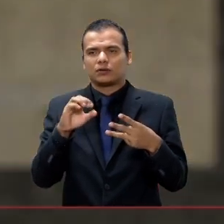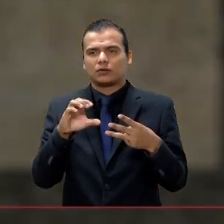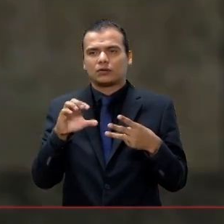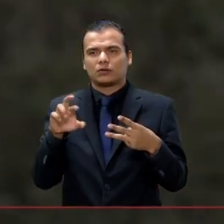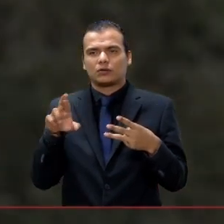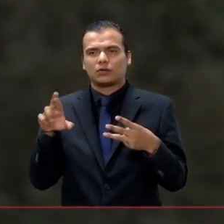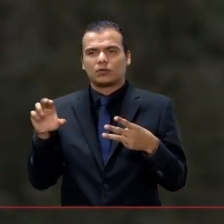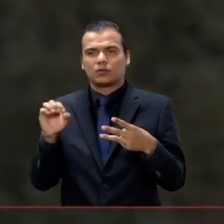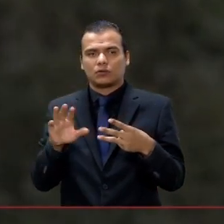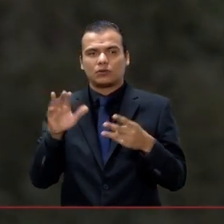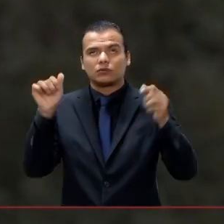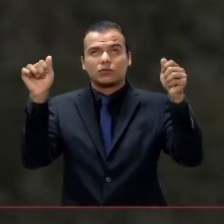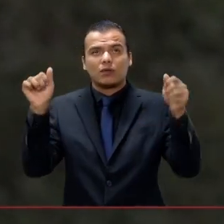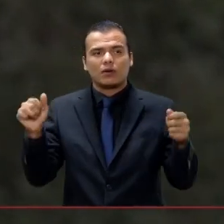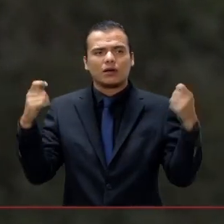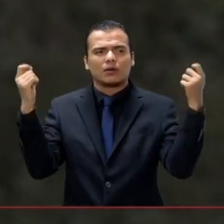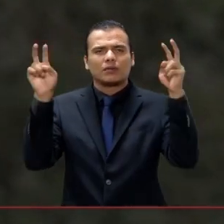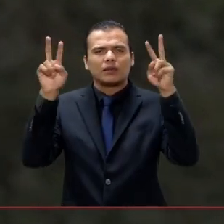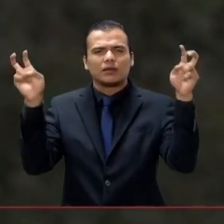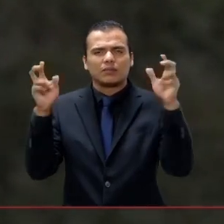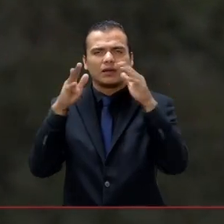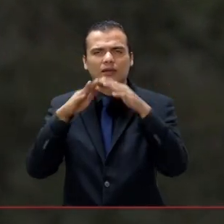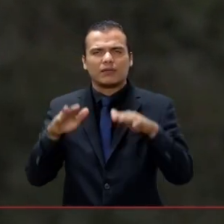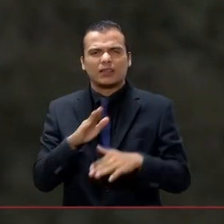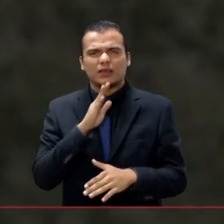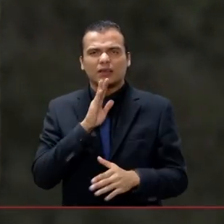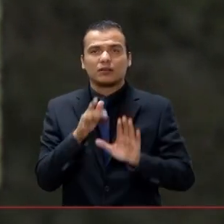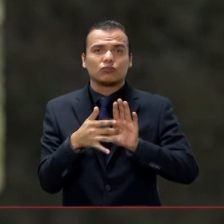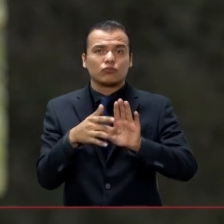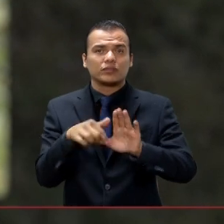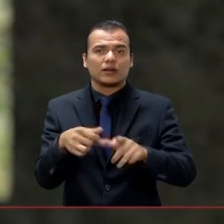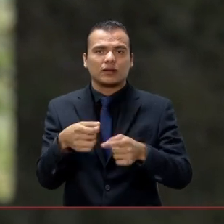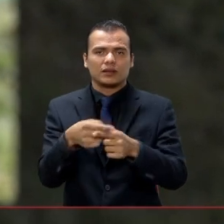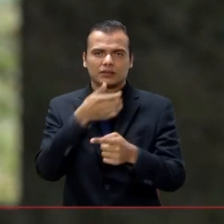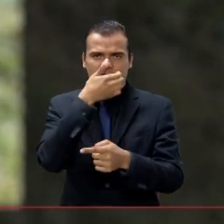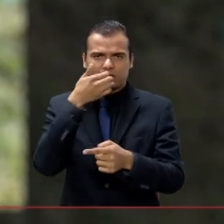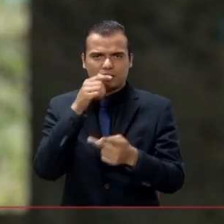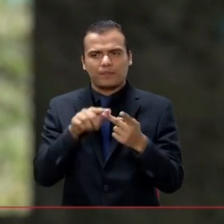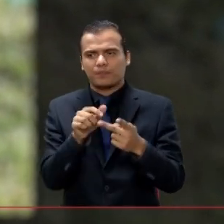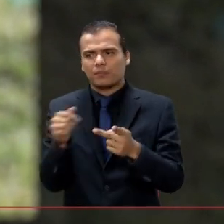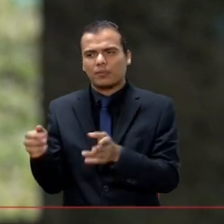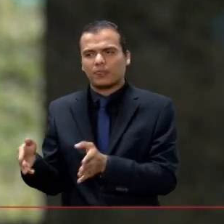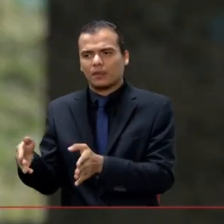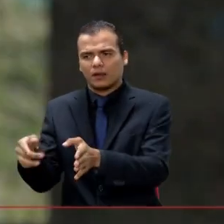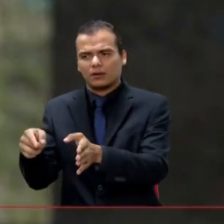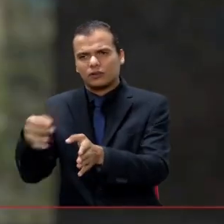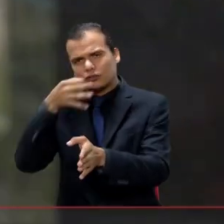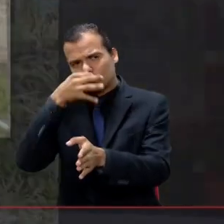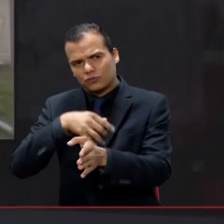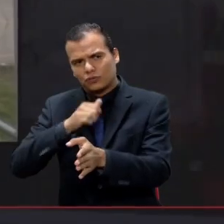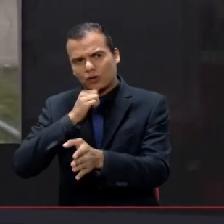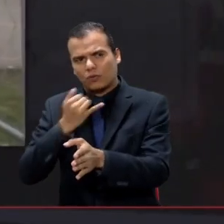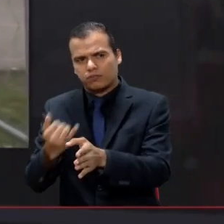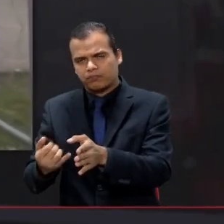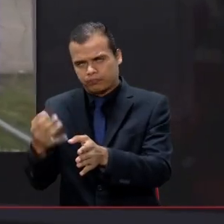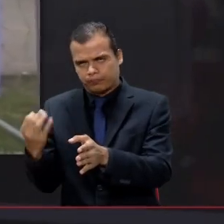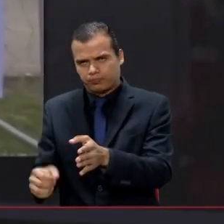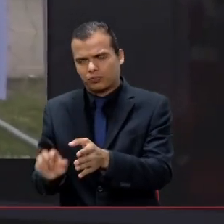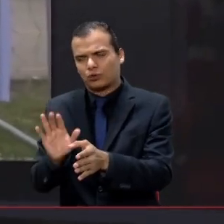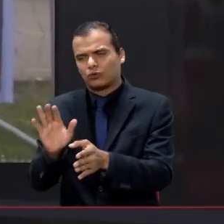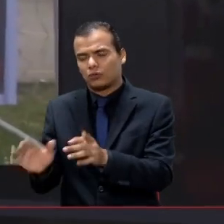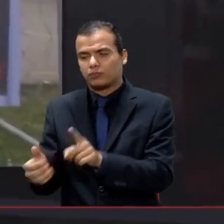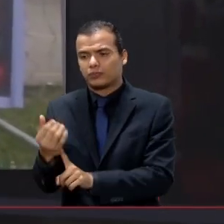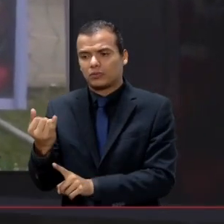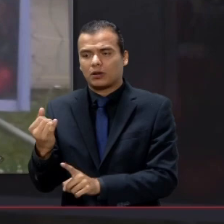mensajes alusivos a la Navidad por parte de las disidencias de las FARC. Por otra parte, Gigi, fue hallado el cuerpo de un hombre desmembrado en